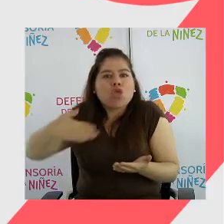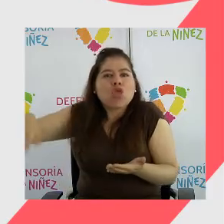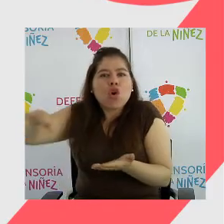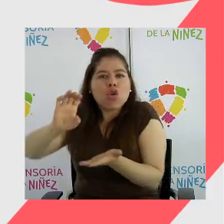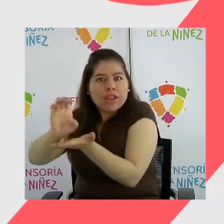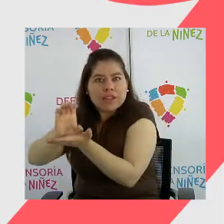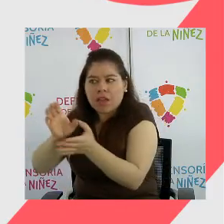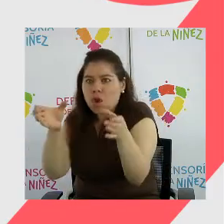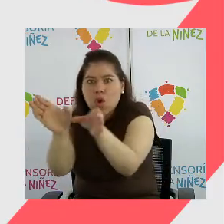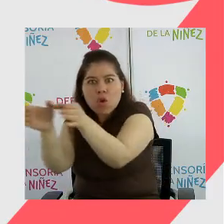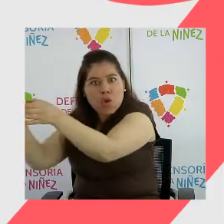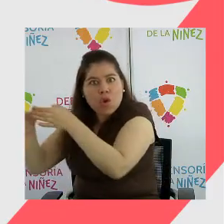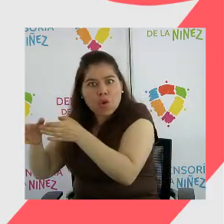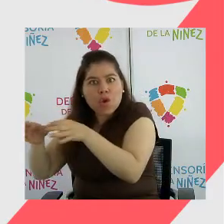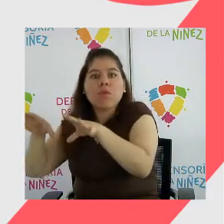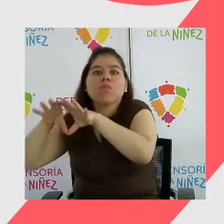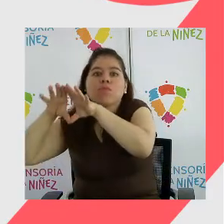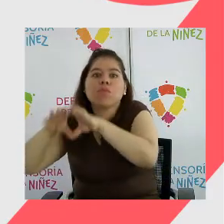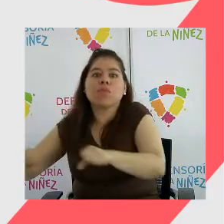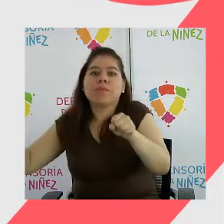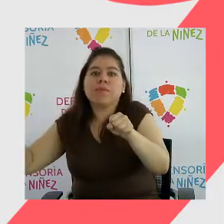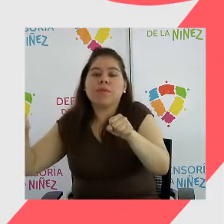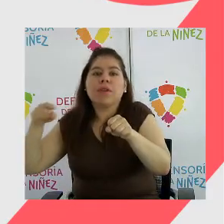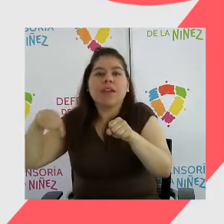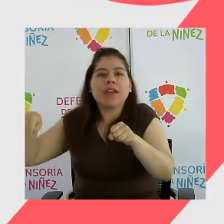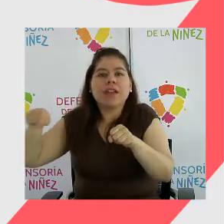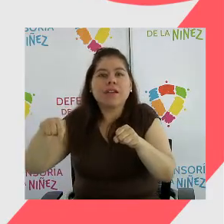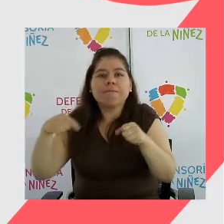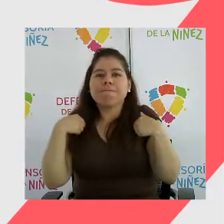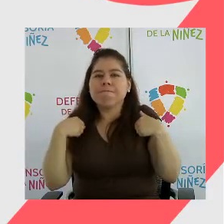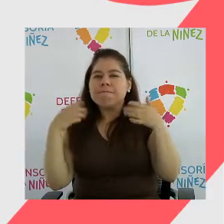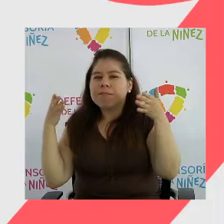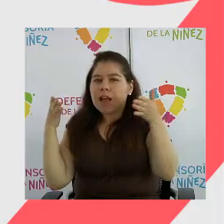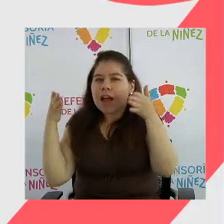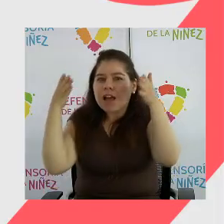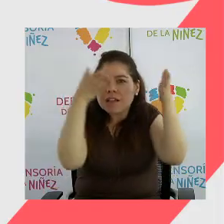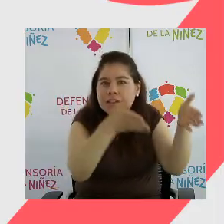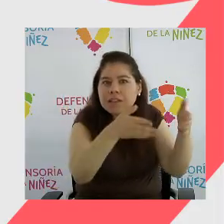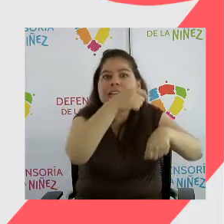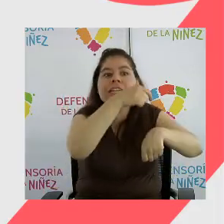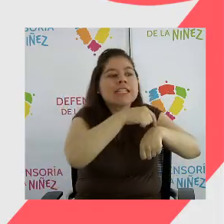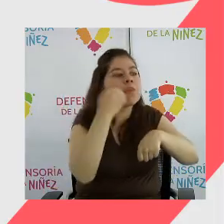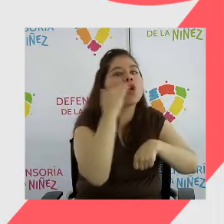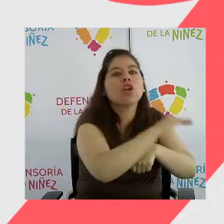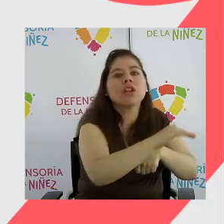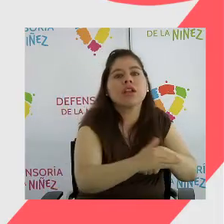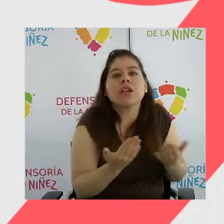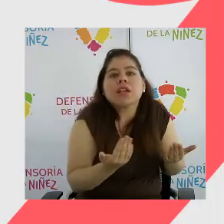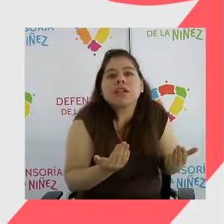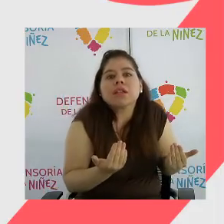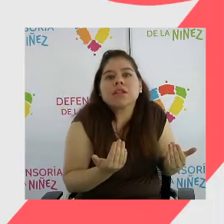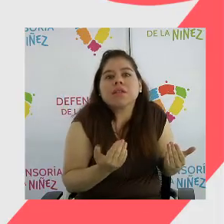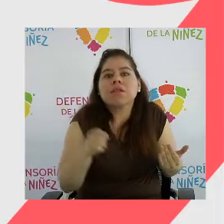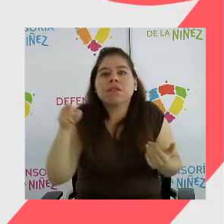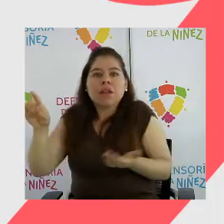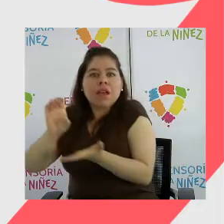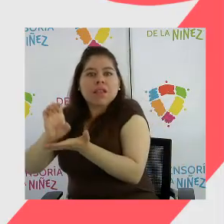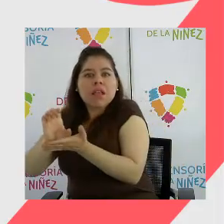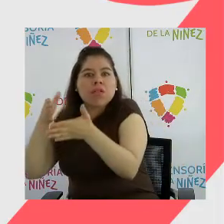se comprometan con que lo que sea eje de su acción esté centrado en el tiempo de los niños más que en el tiempo de la burocracia